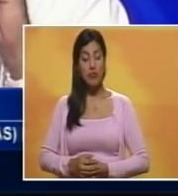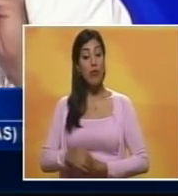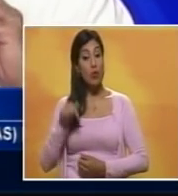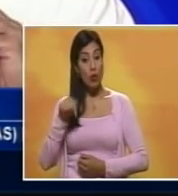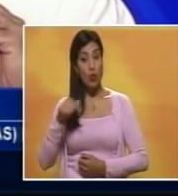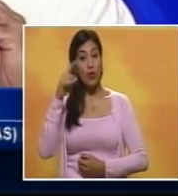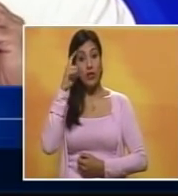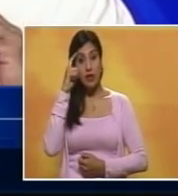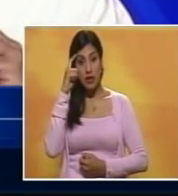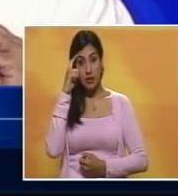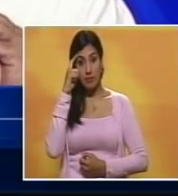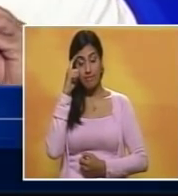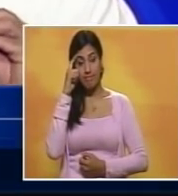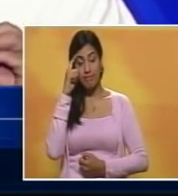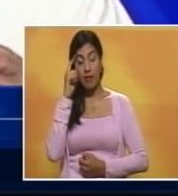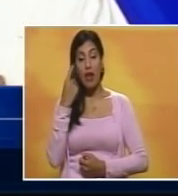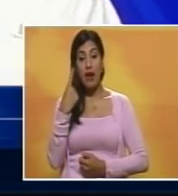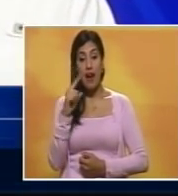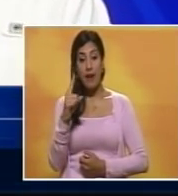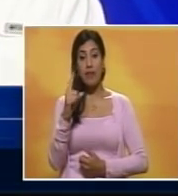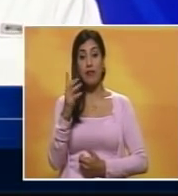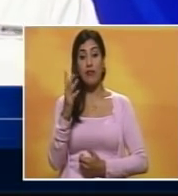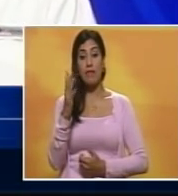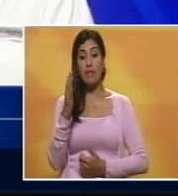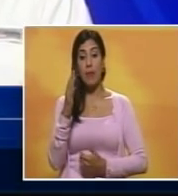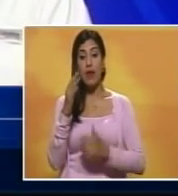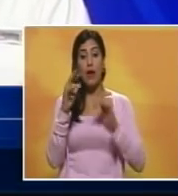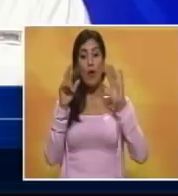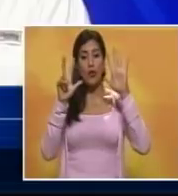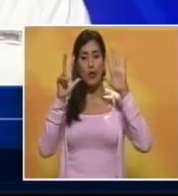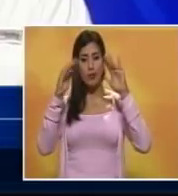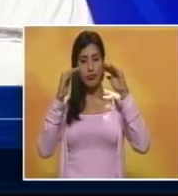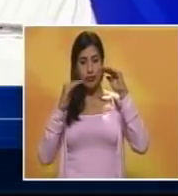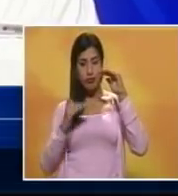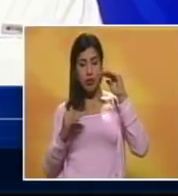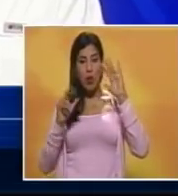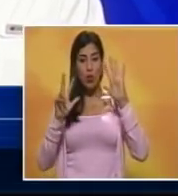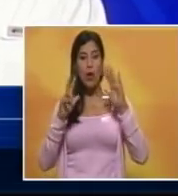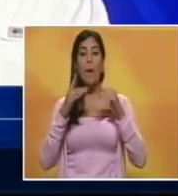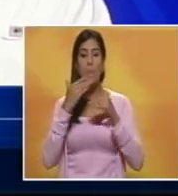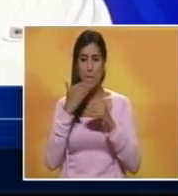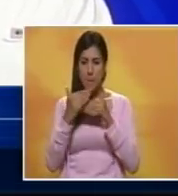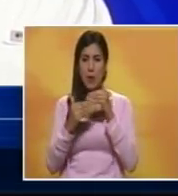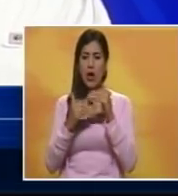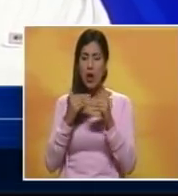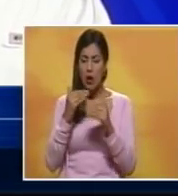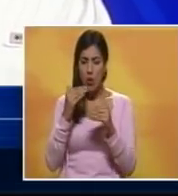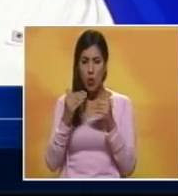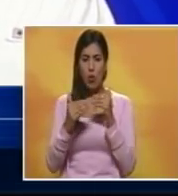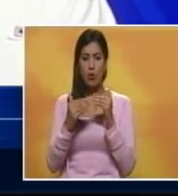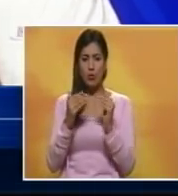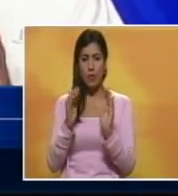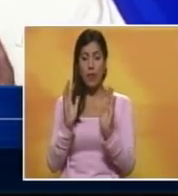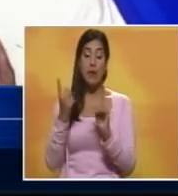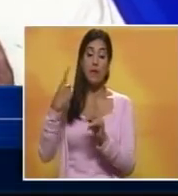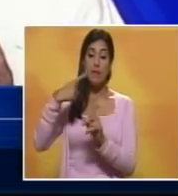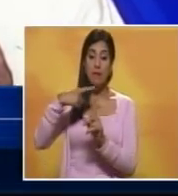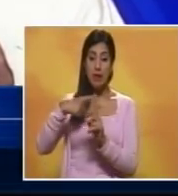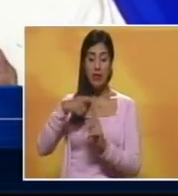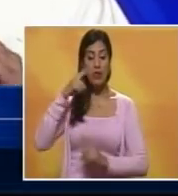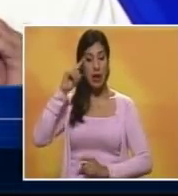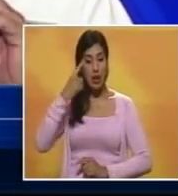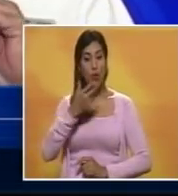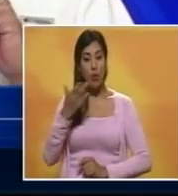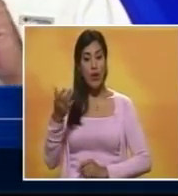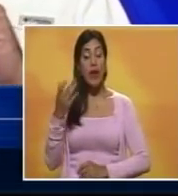Hoy día, ¿sí?, hemos bajado al 8º lugar. Ha habido una mejoría concreta. Además,